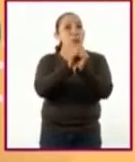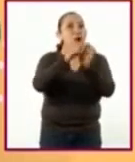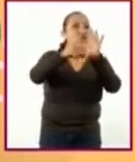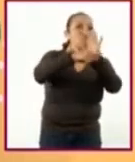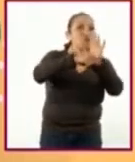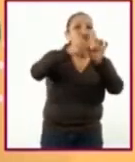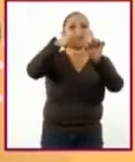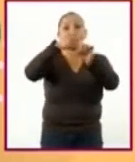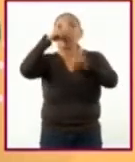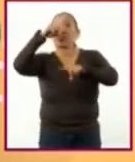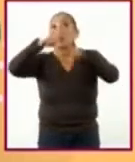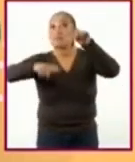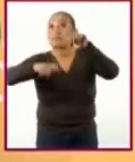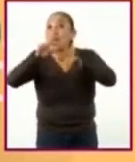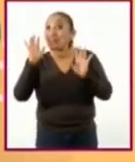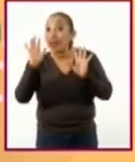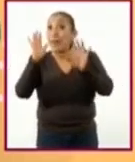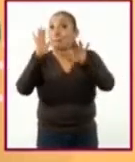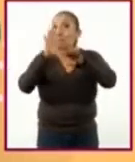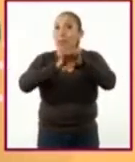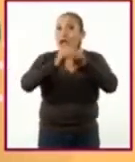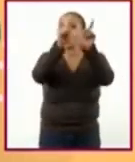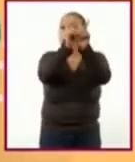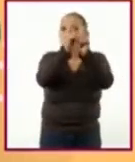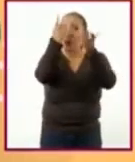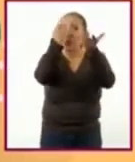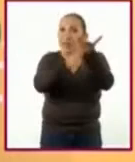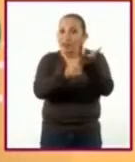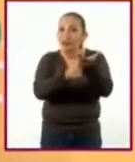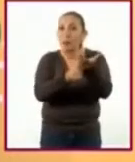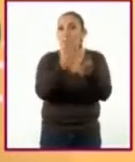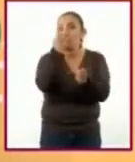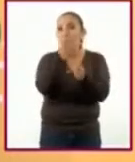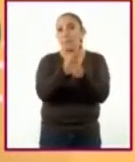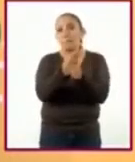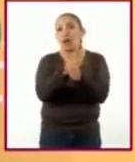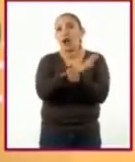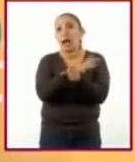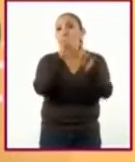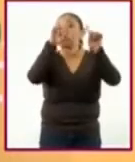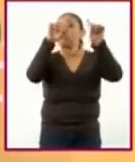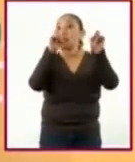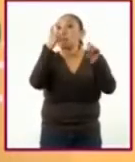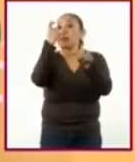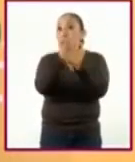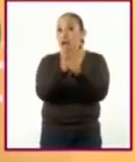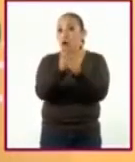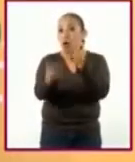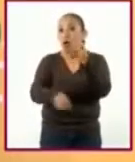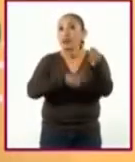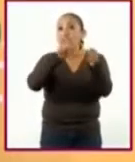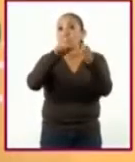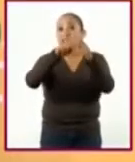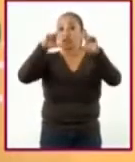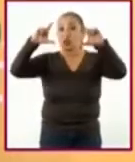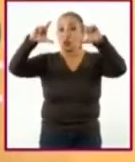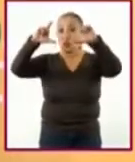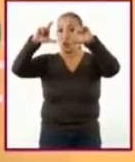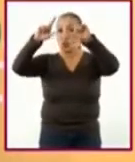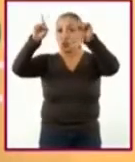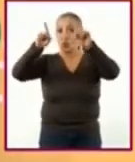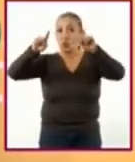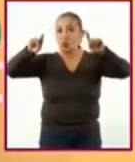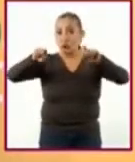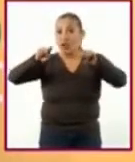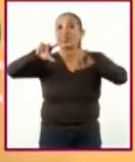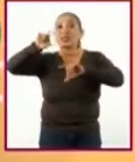necesidad de hacer más agrupaciones, recurrimos en primera instancia a los paréntesis, luego a los corchetes y después a las